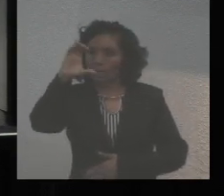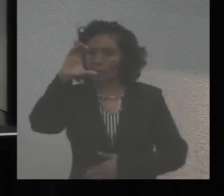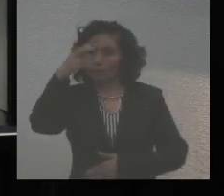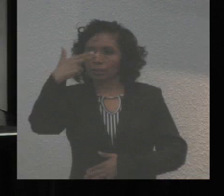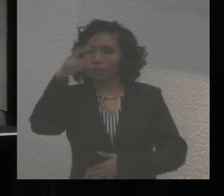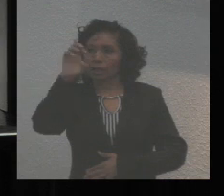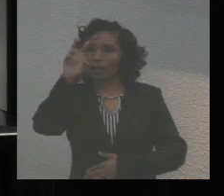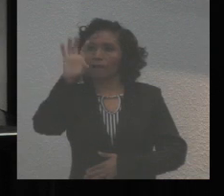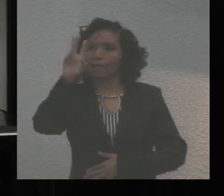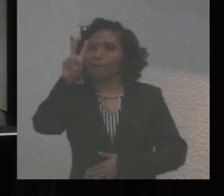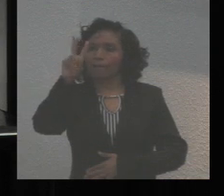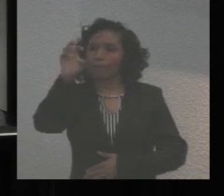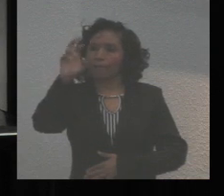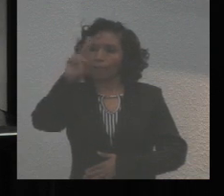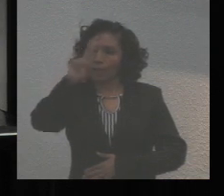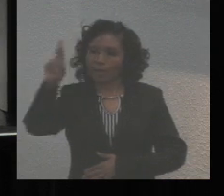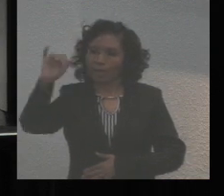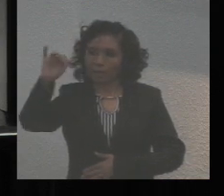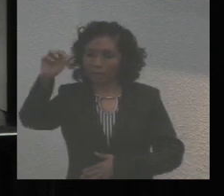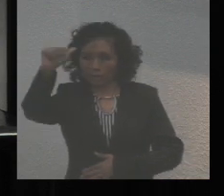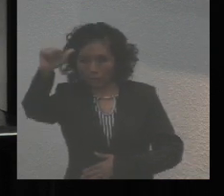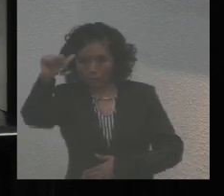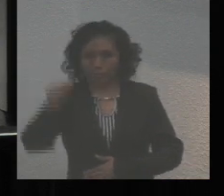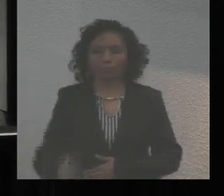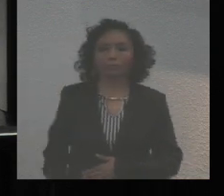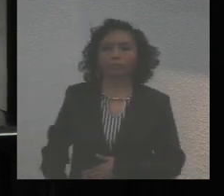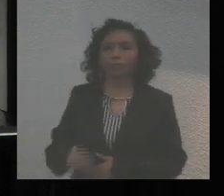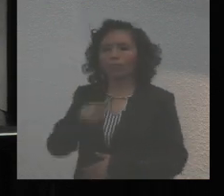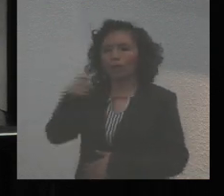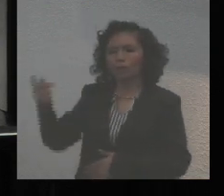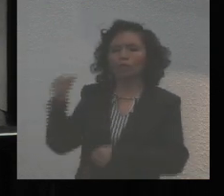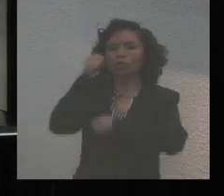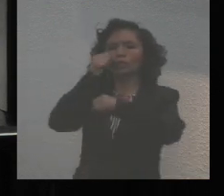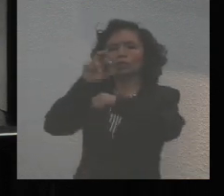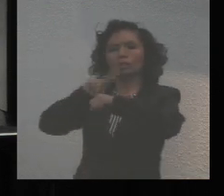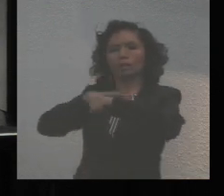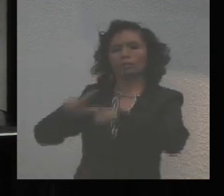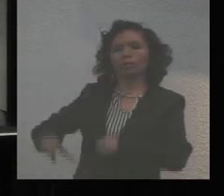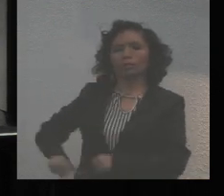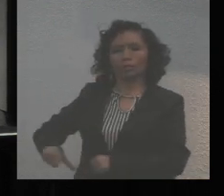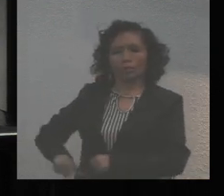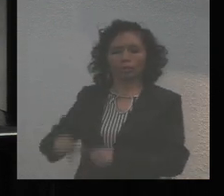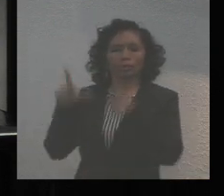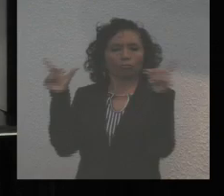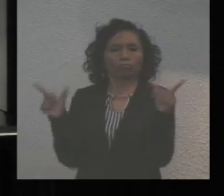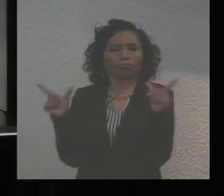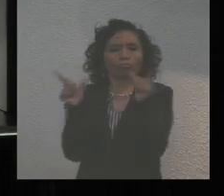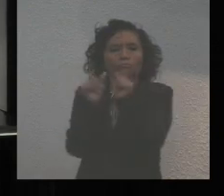Mexicanos. El secretario de Gobernación, licenciado Mario Moya Palencia. Es cuanto.